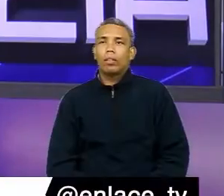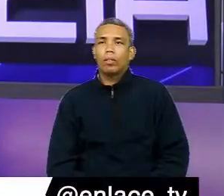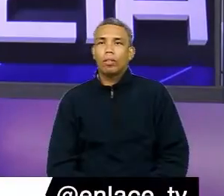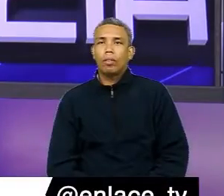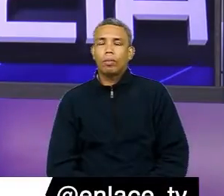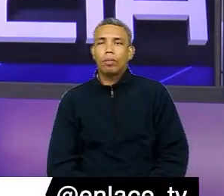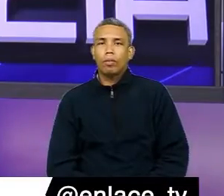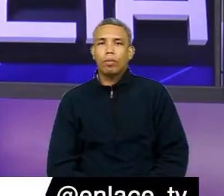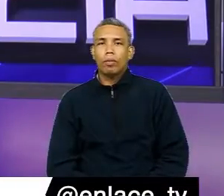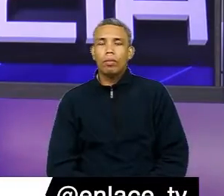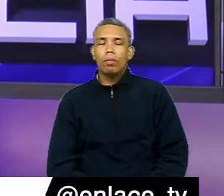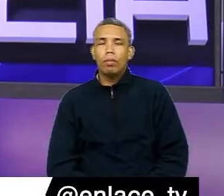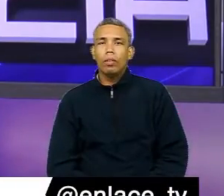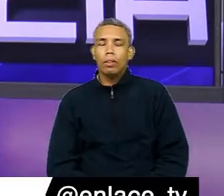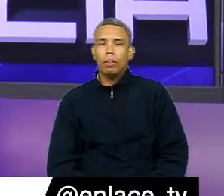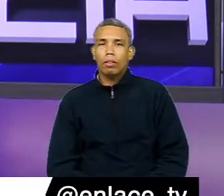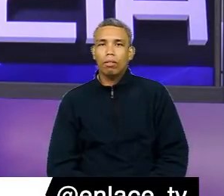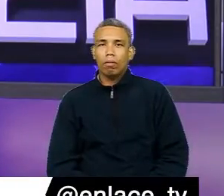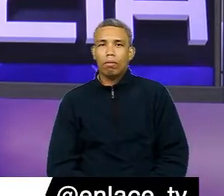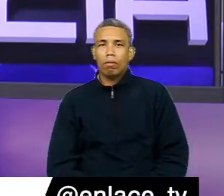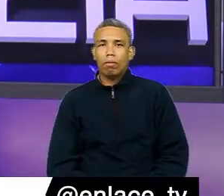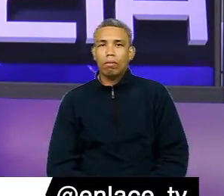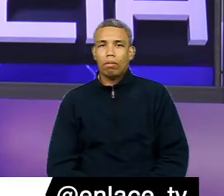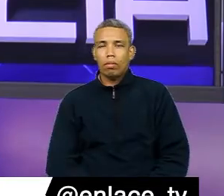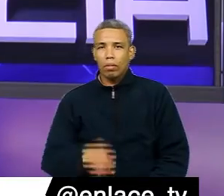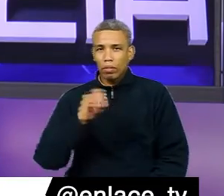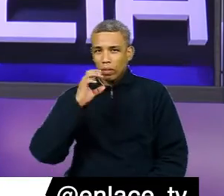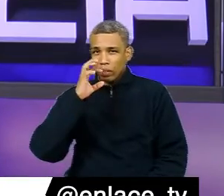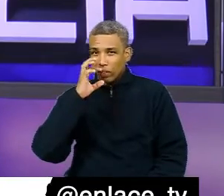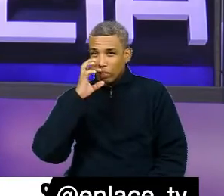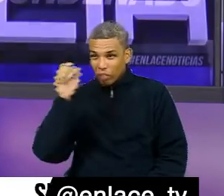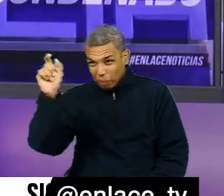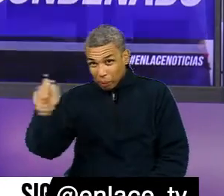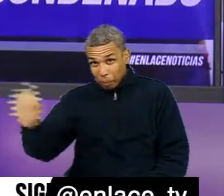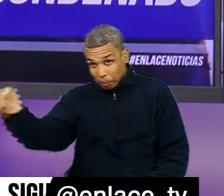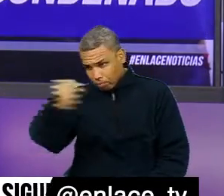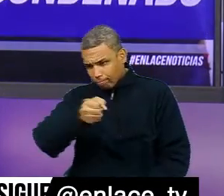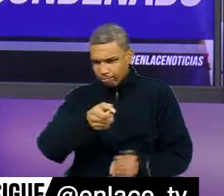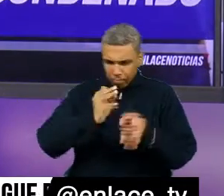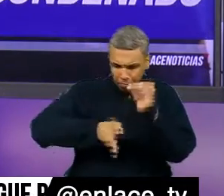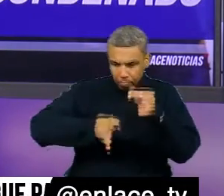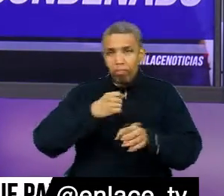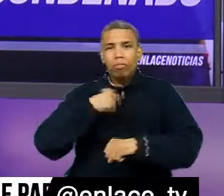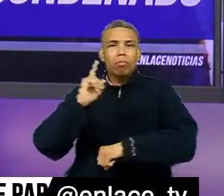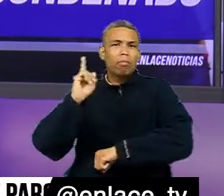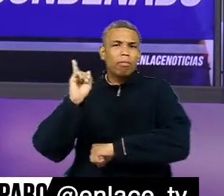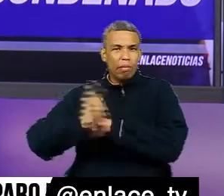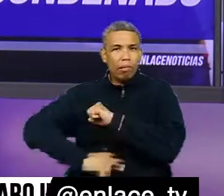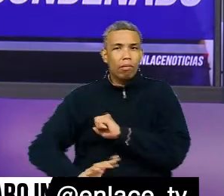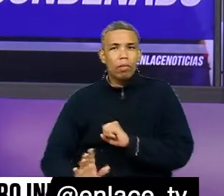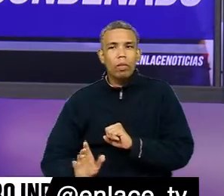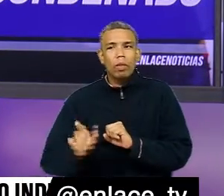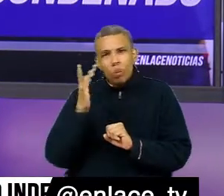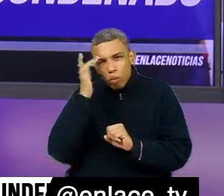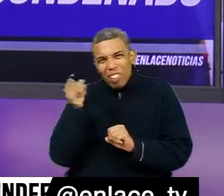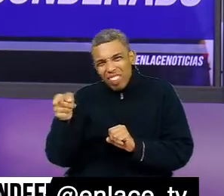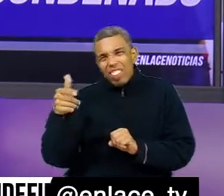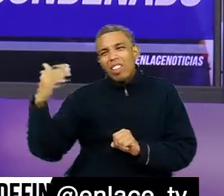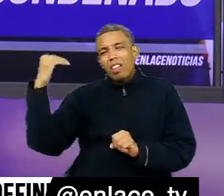Iniciamos con el desarrollo de nuestra información. En la audiencia fue condenado homicida de Ana Narváez, de 55 años de edad. La mujer fue violada